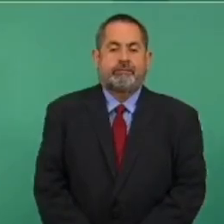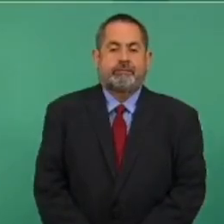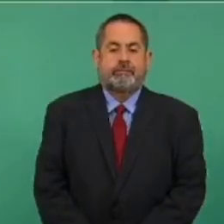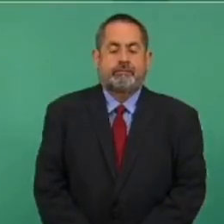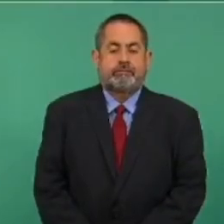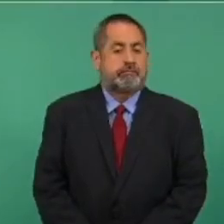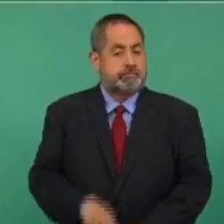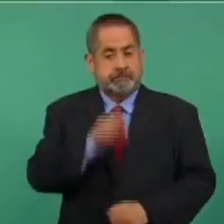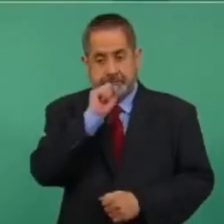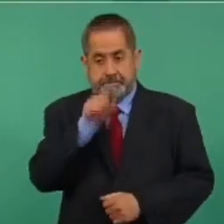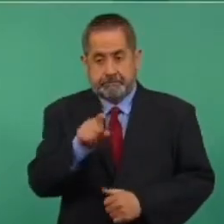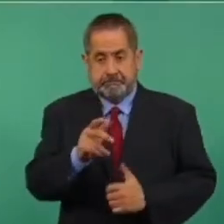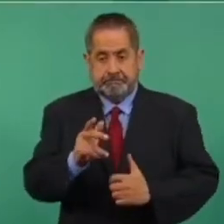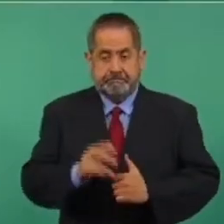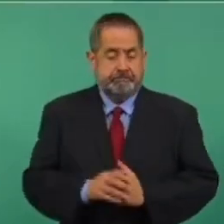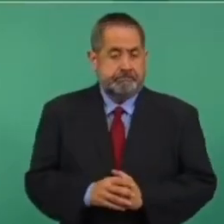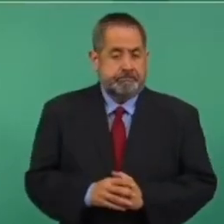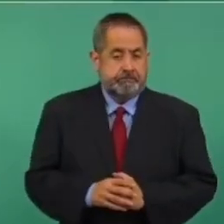Además,